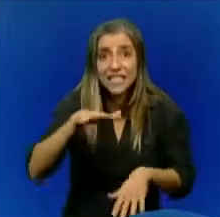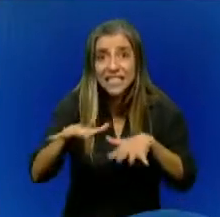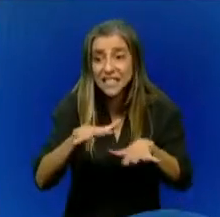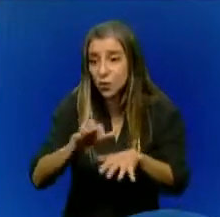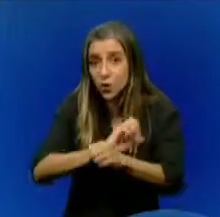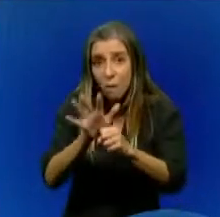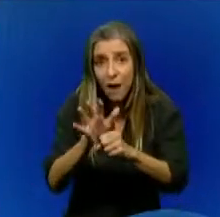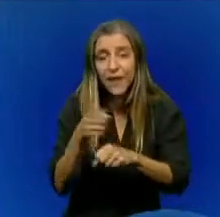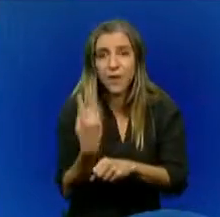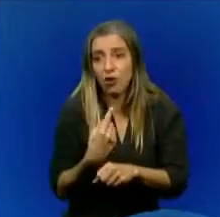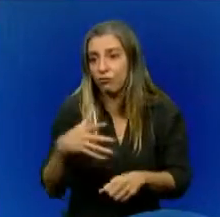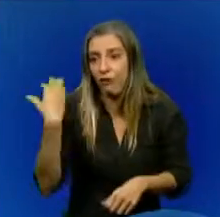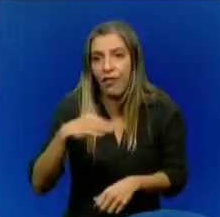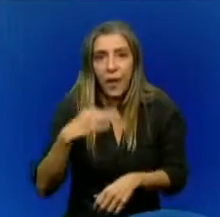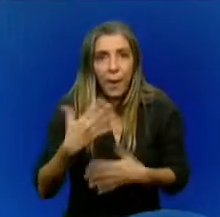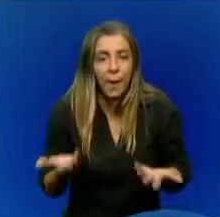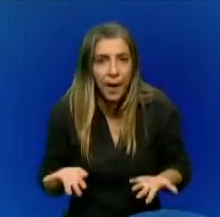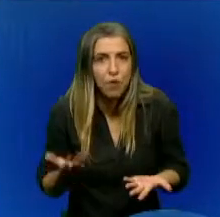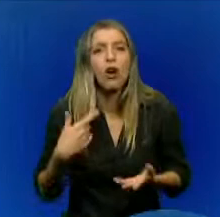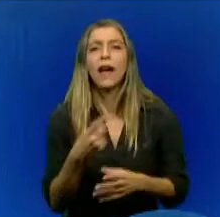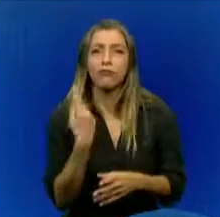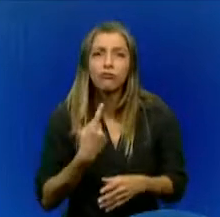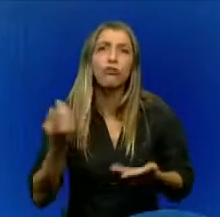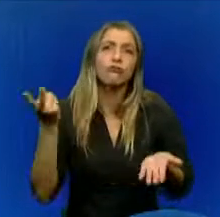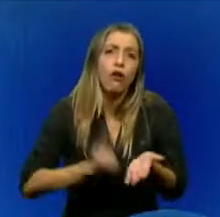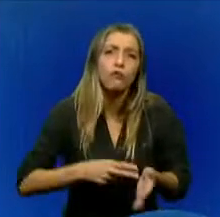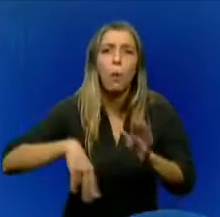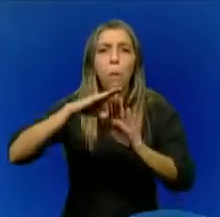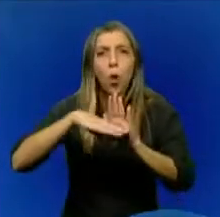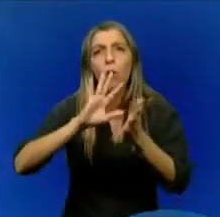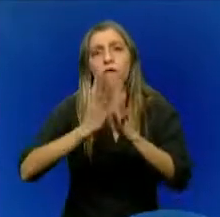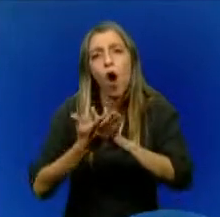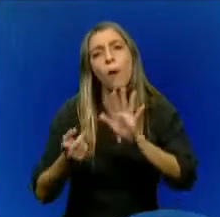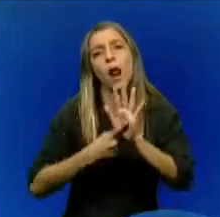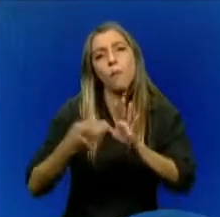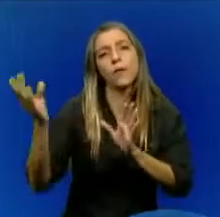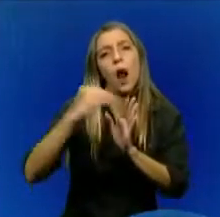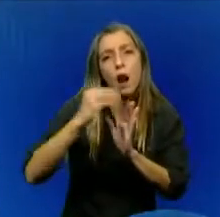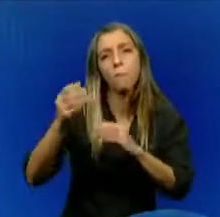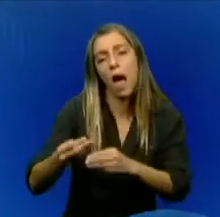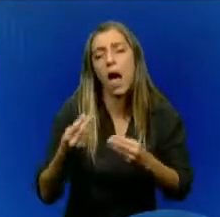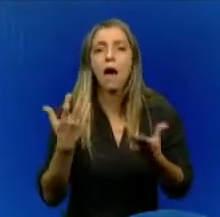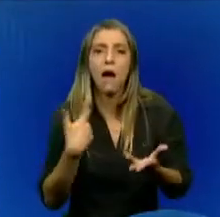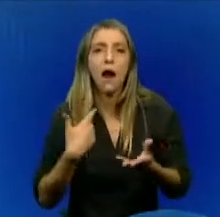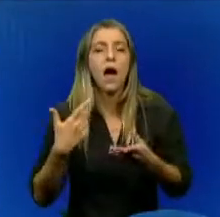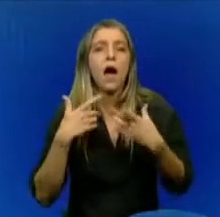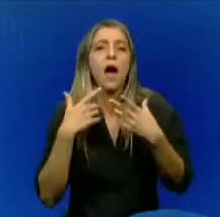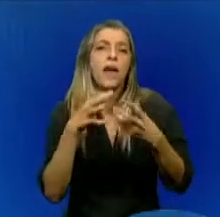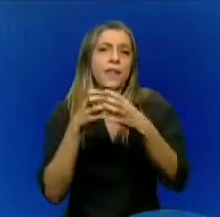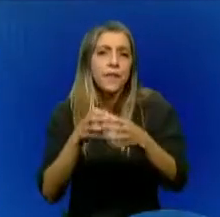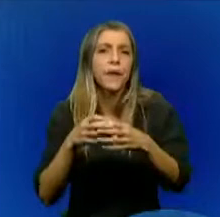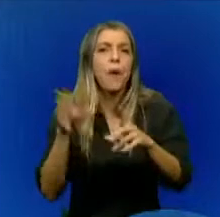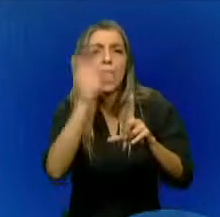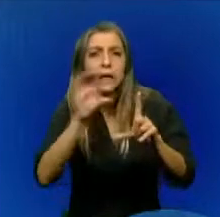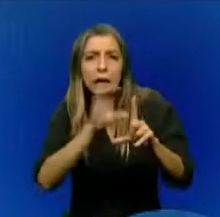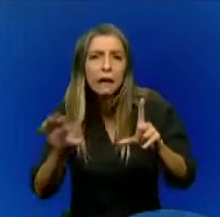que volver a firmar un protocolo cuyo único objetivo es querer marcar la agenda legislativa sin tener los números